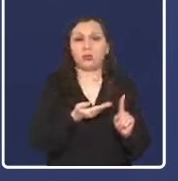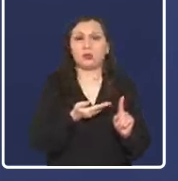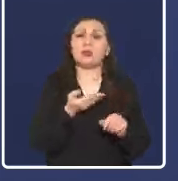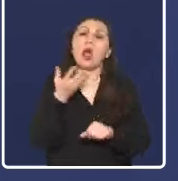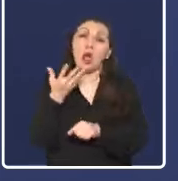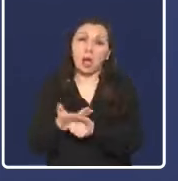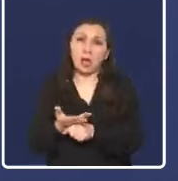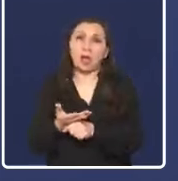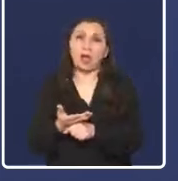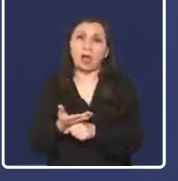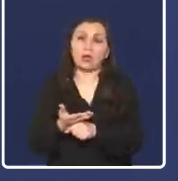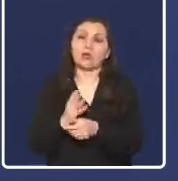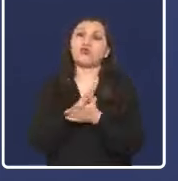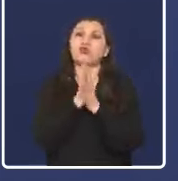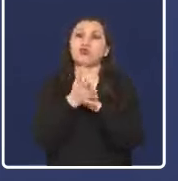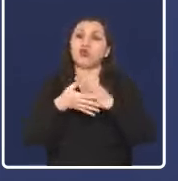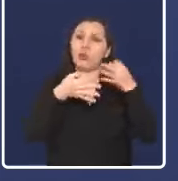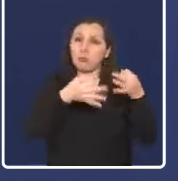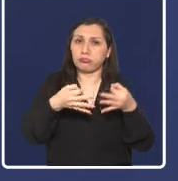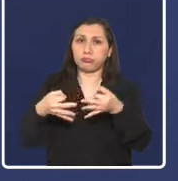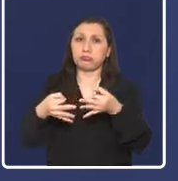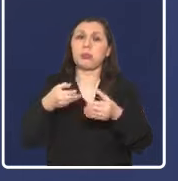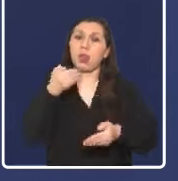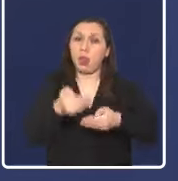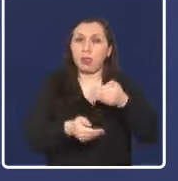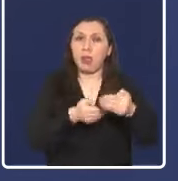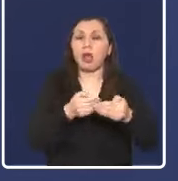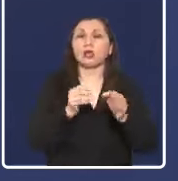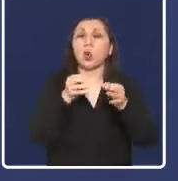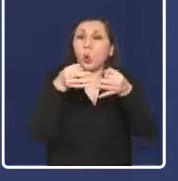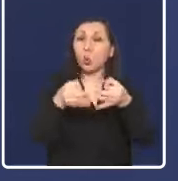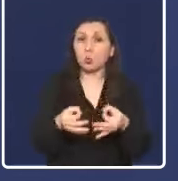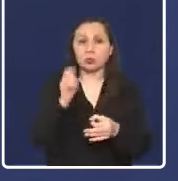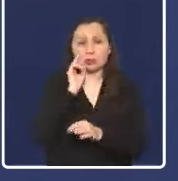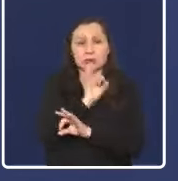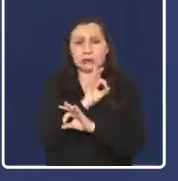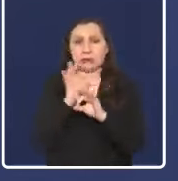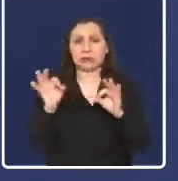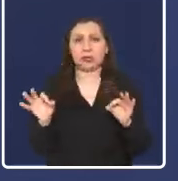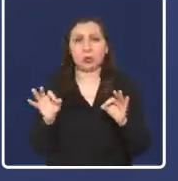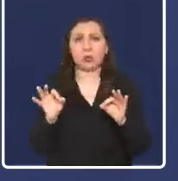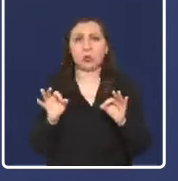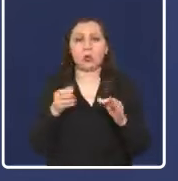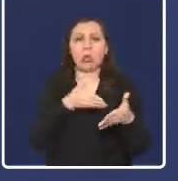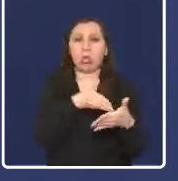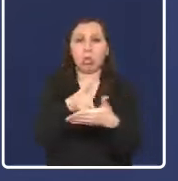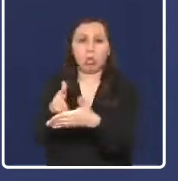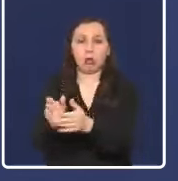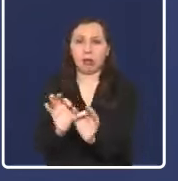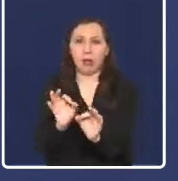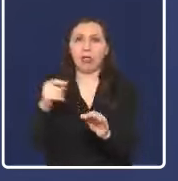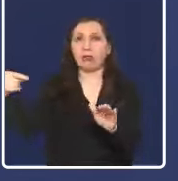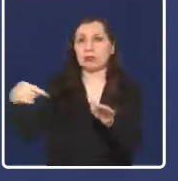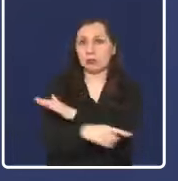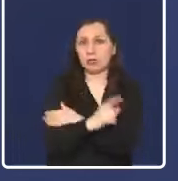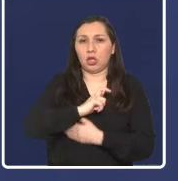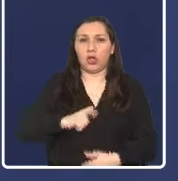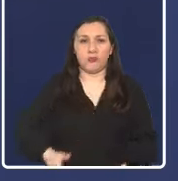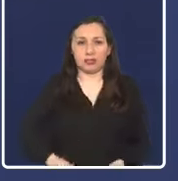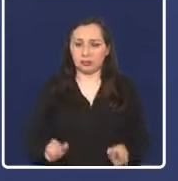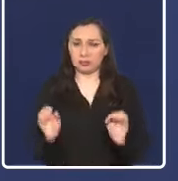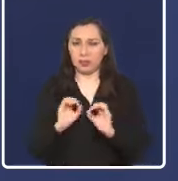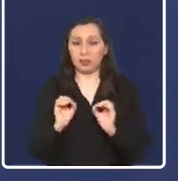cuenta con todas las garantías para llevar adelante un proceso justo y sin ningún tipo de obstáculo ni intervención del gobierno.